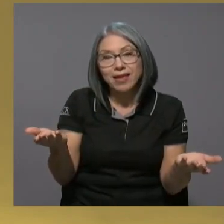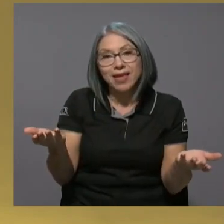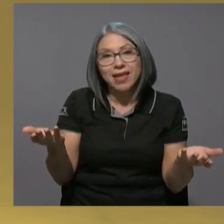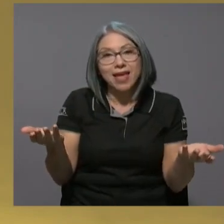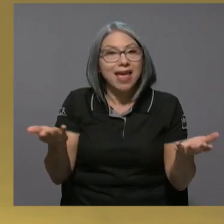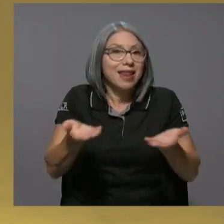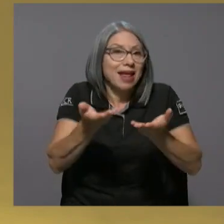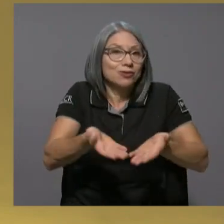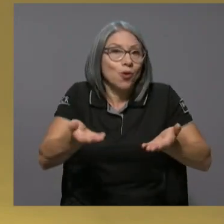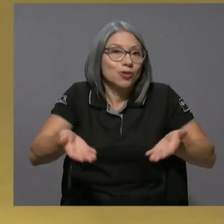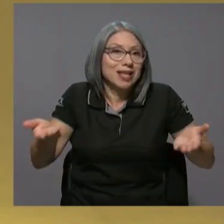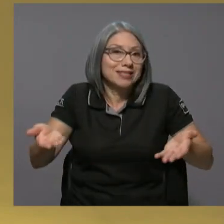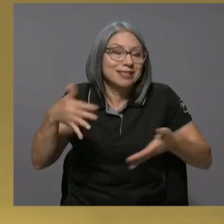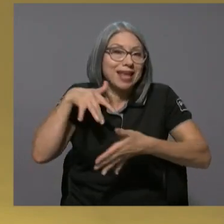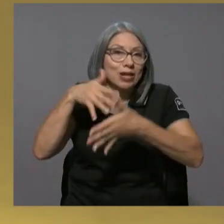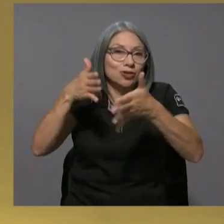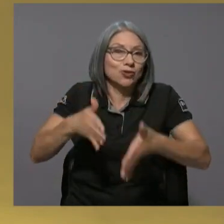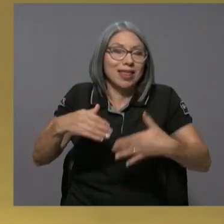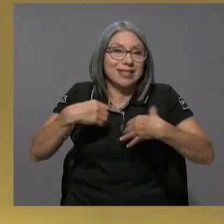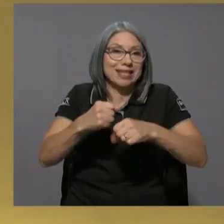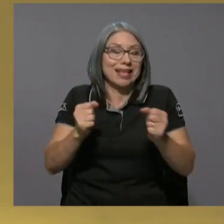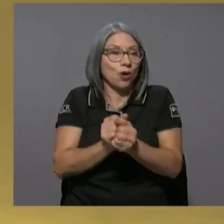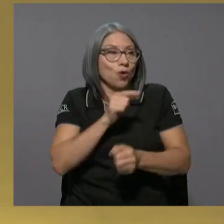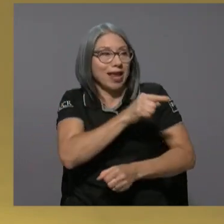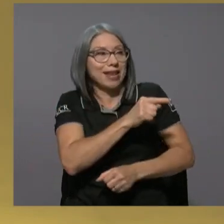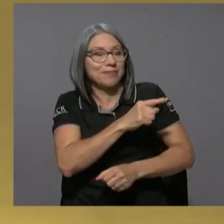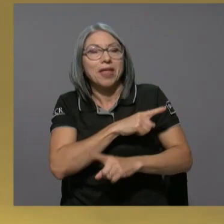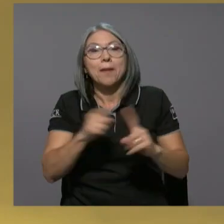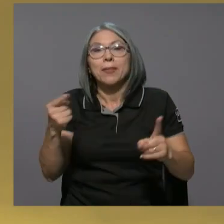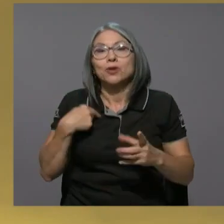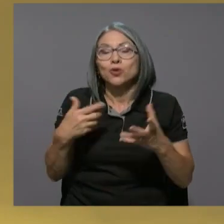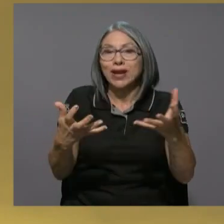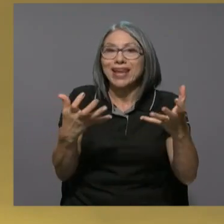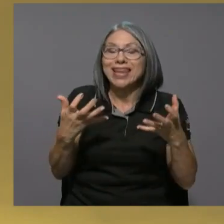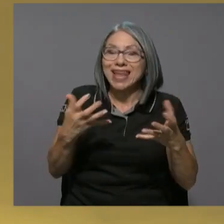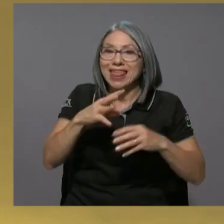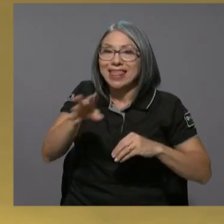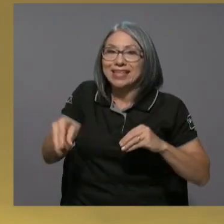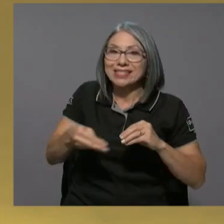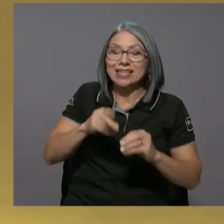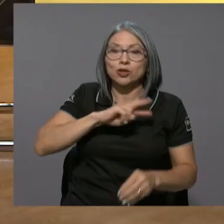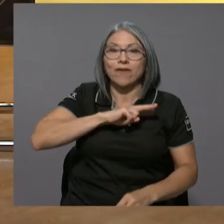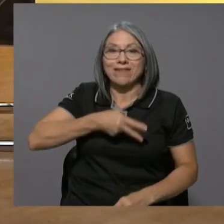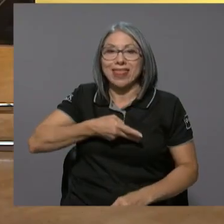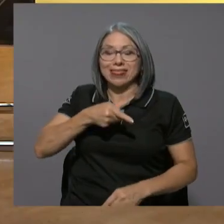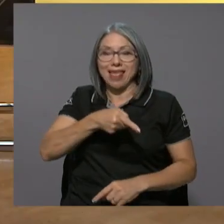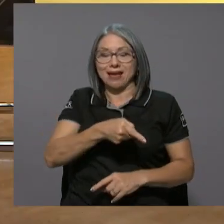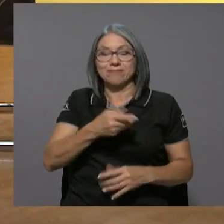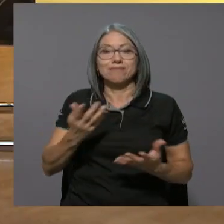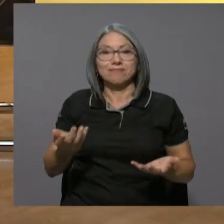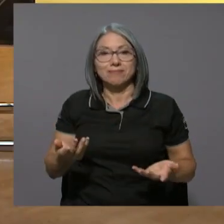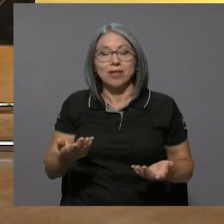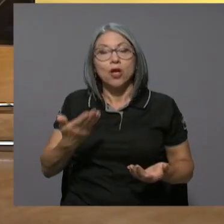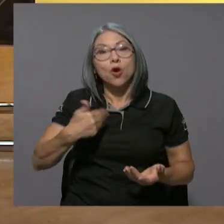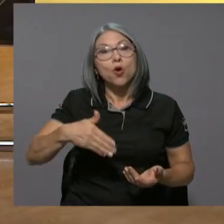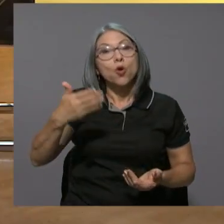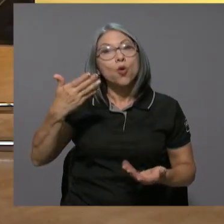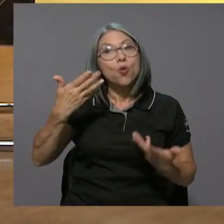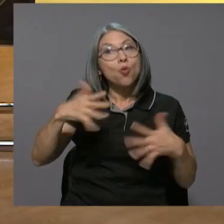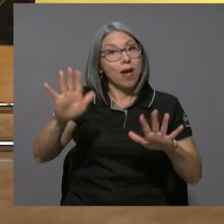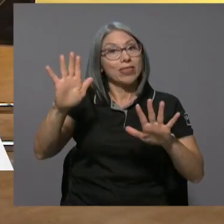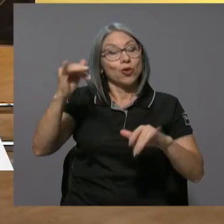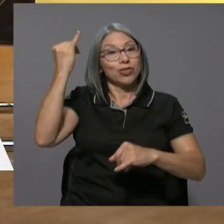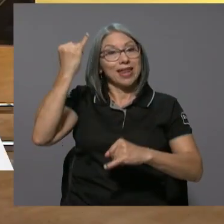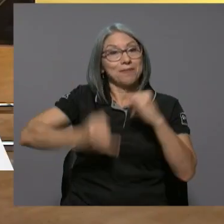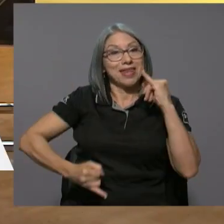las cosas que los estudiantes hacían con él. Pero quería decir sobre Vietnam, cuando termina la guerra